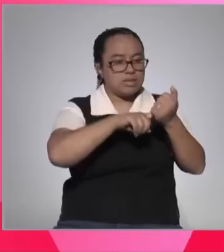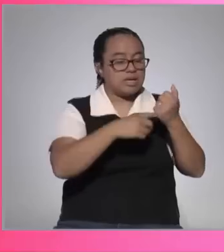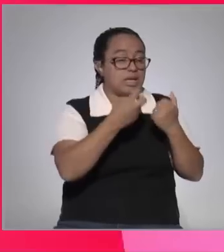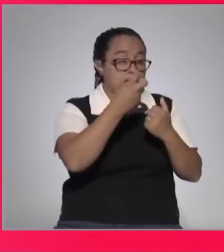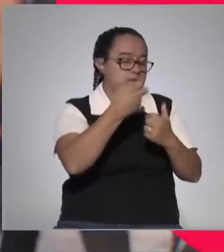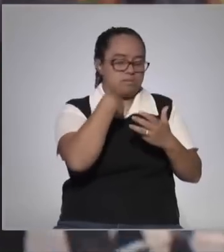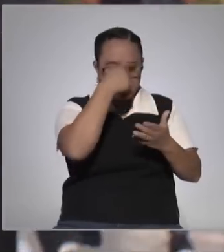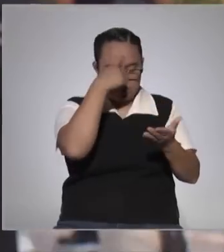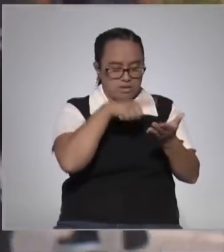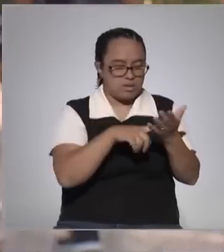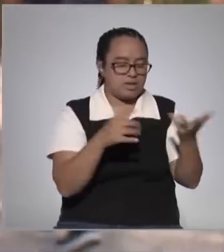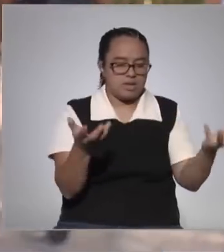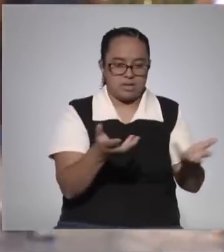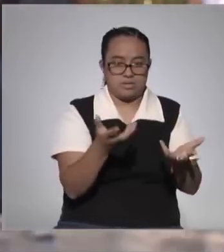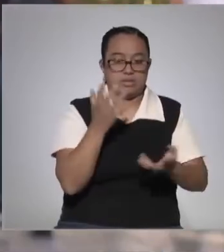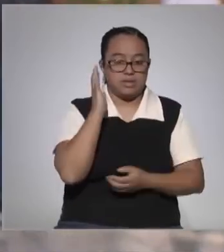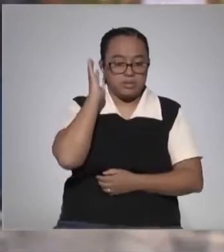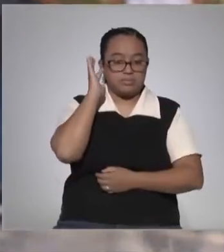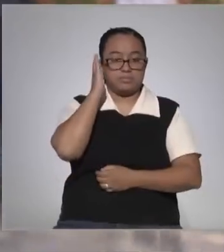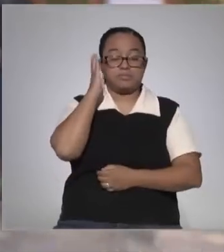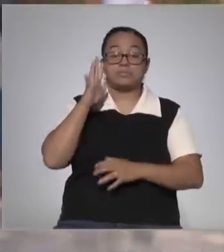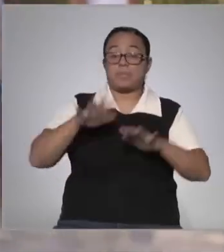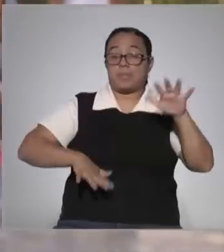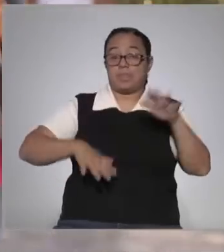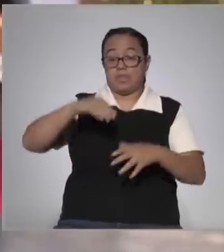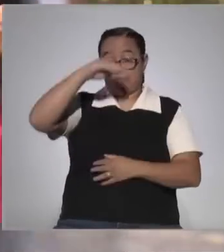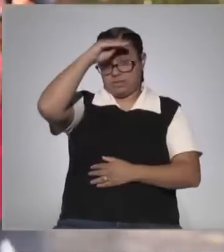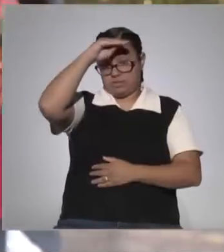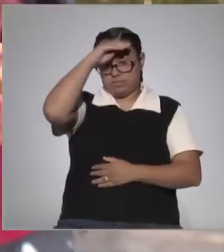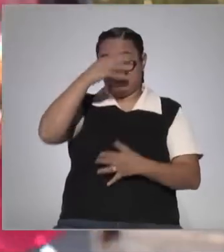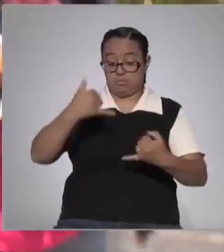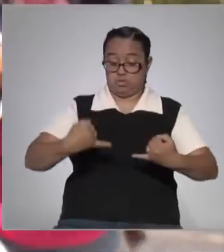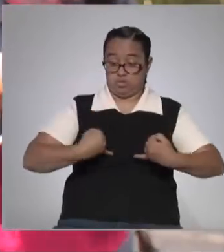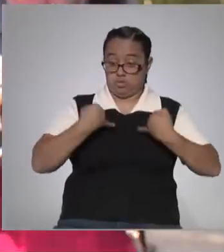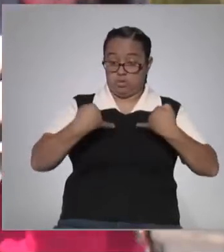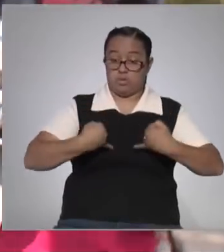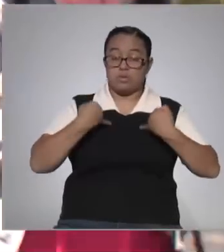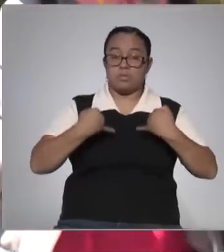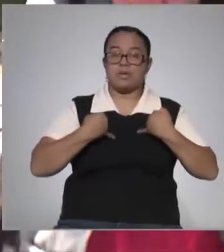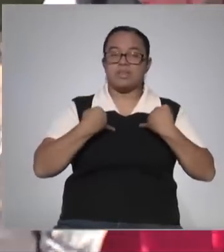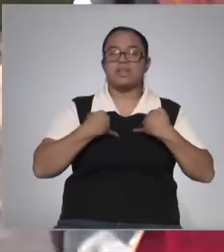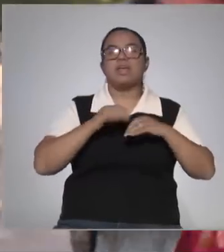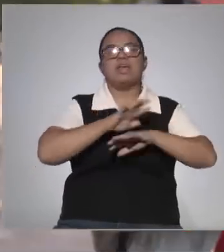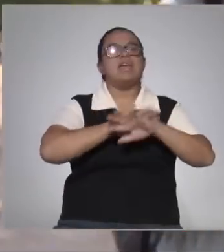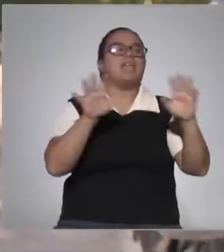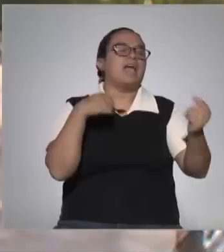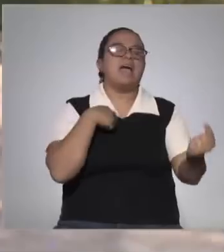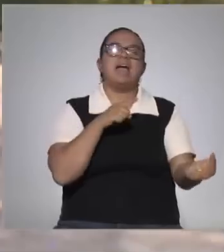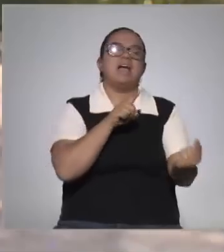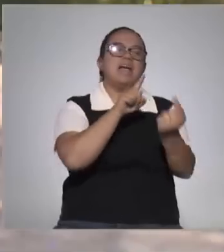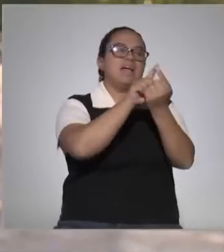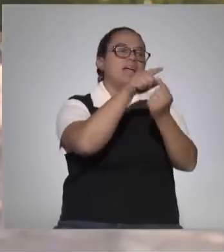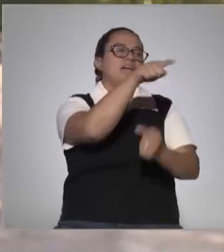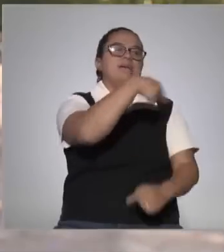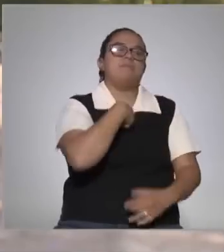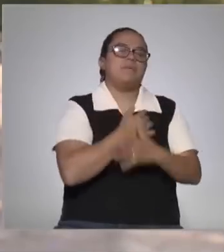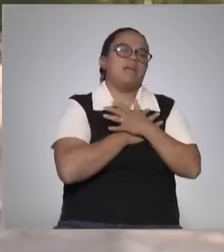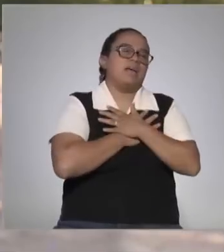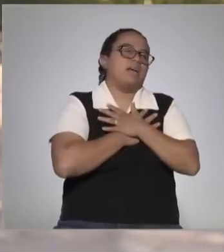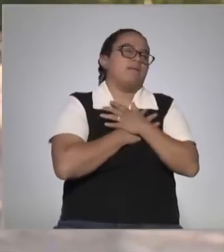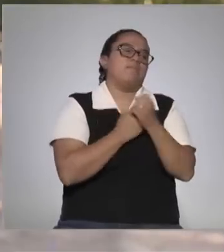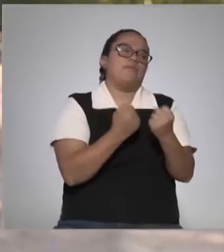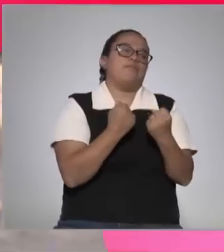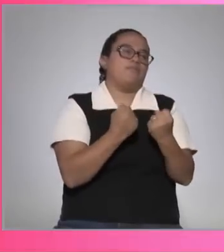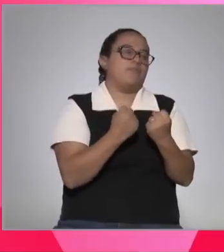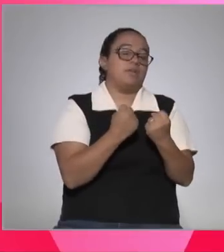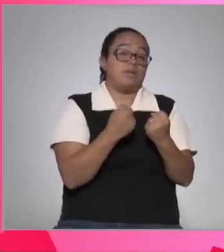venga. Muchas veces creemos que en la juventud, ay, ya me la encontré a mi media naranja, ¿no? Pero